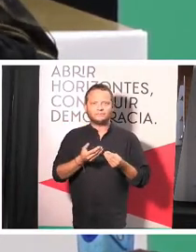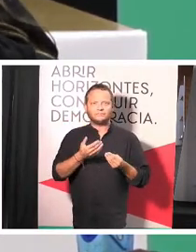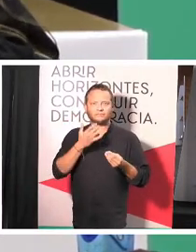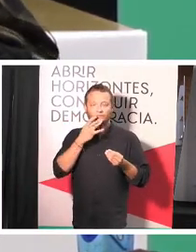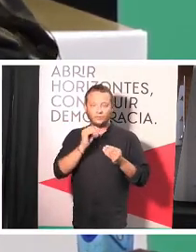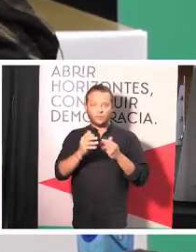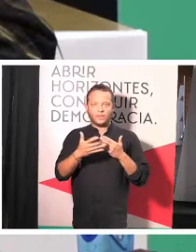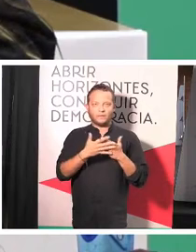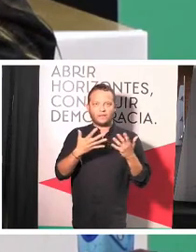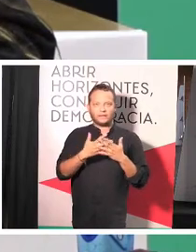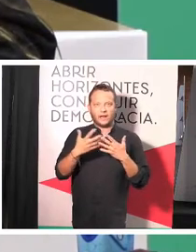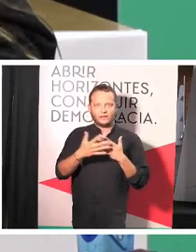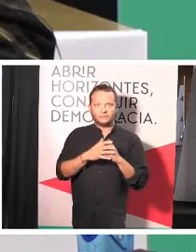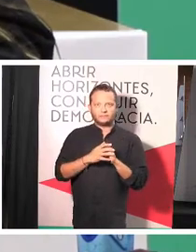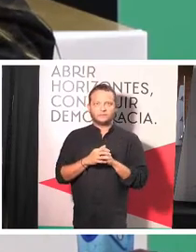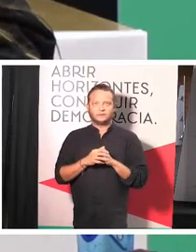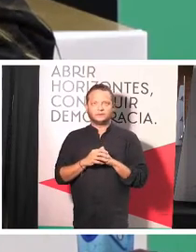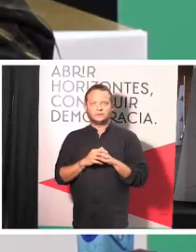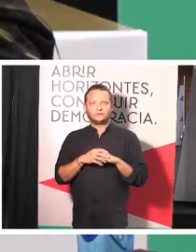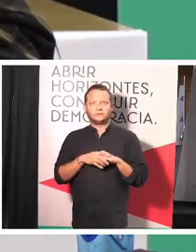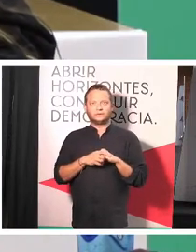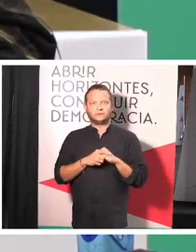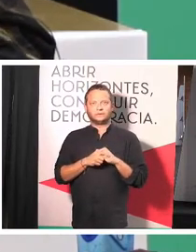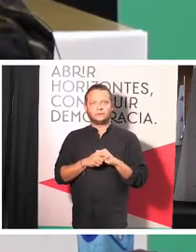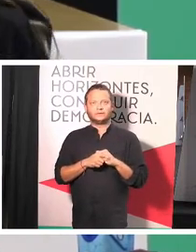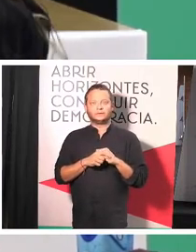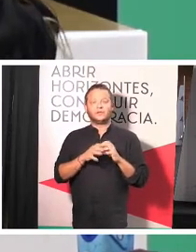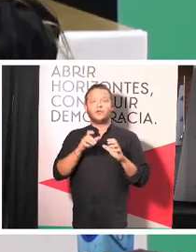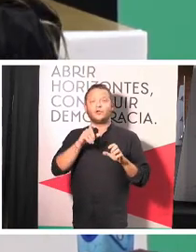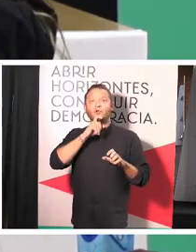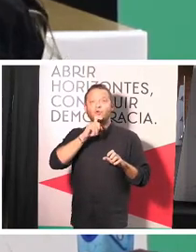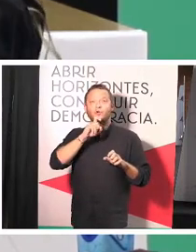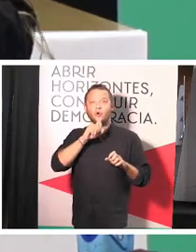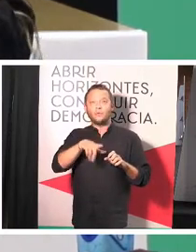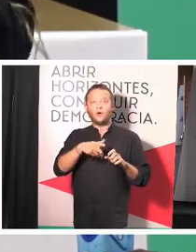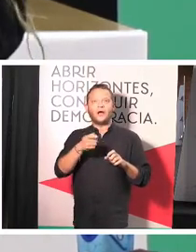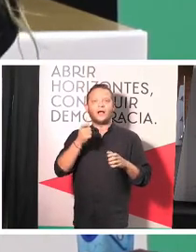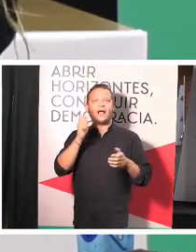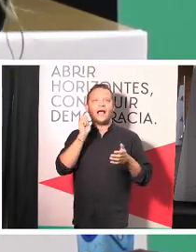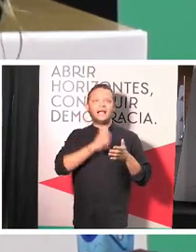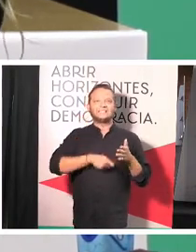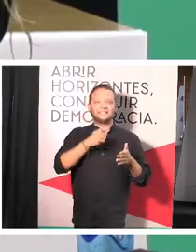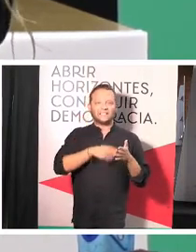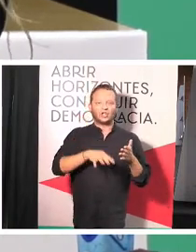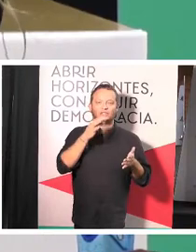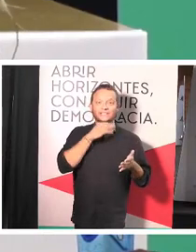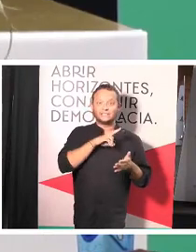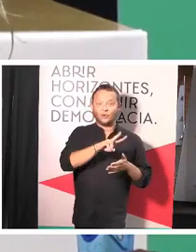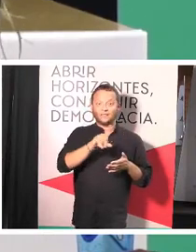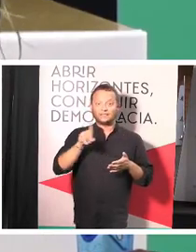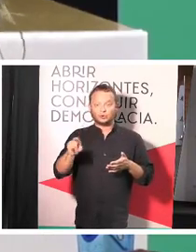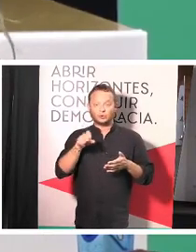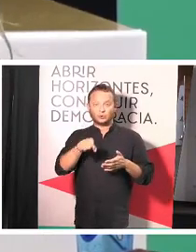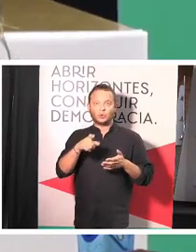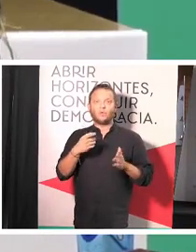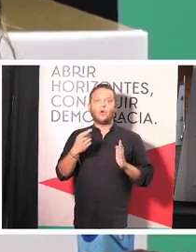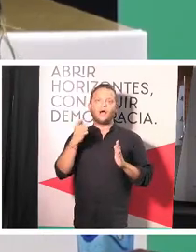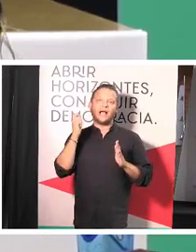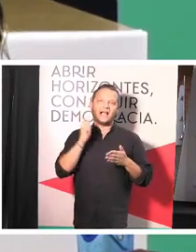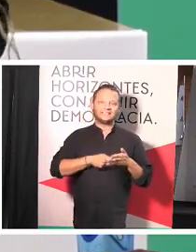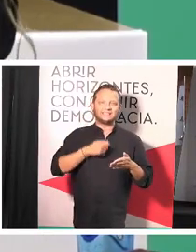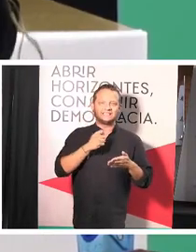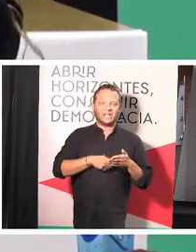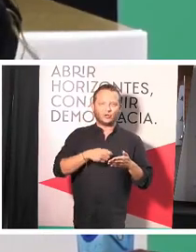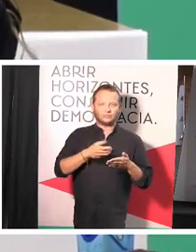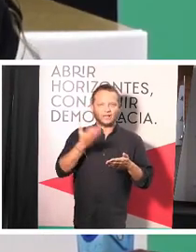se mezclan, ¿no? Había un artículo que hablaba de cómo los astilleros del siglo XXI, los astilleros del siglo